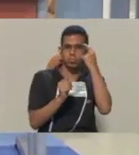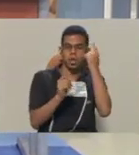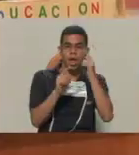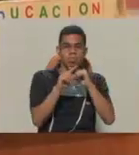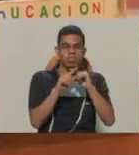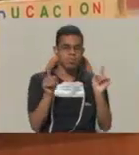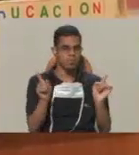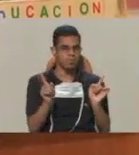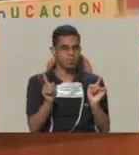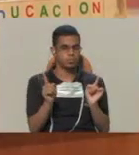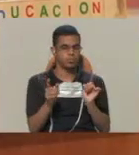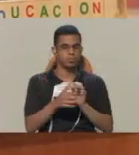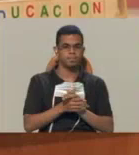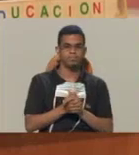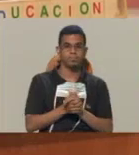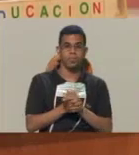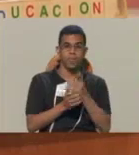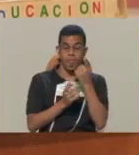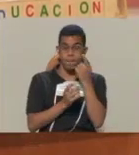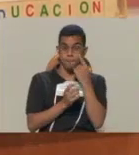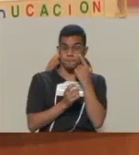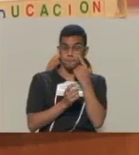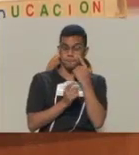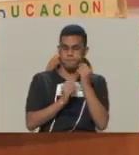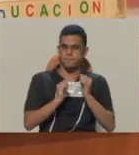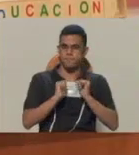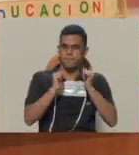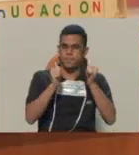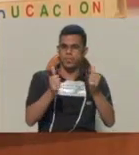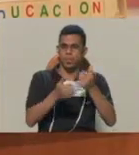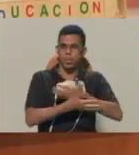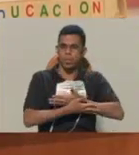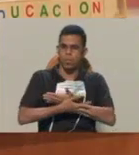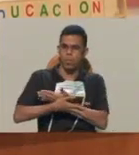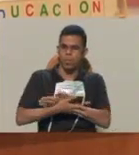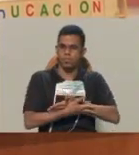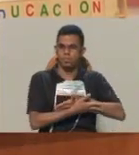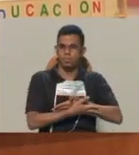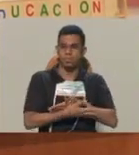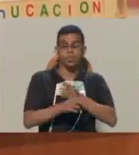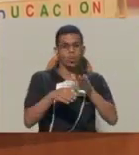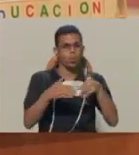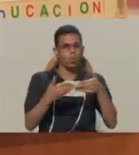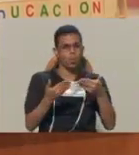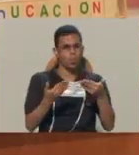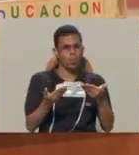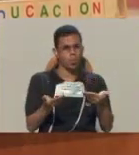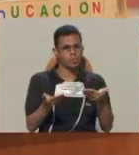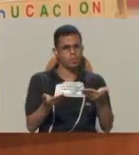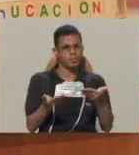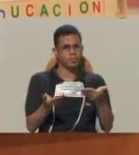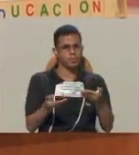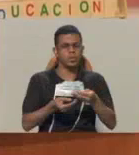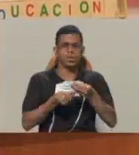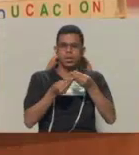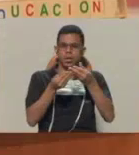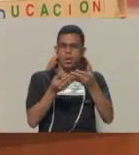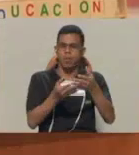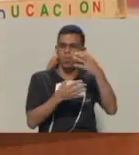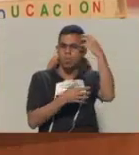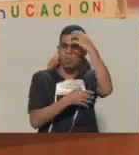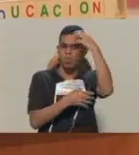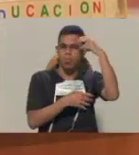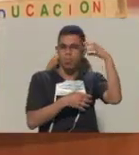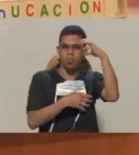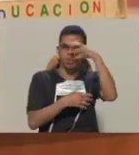diferente. Fíjense, vamos a iniciar con los bebés. Cuando nosotros tenemos a nuestros bebés y le damos un